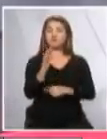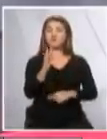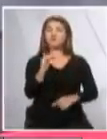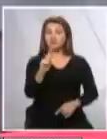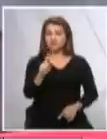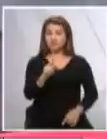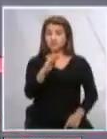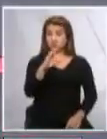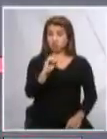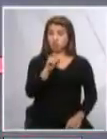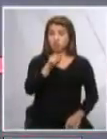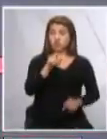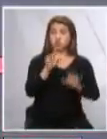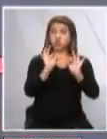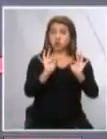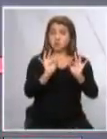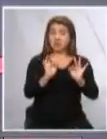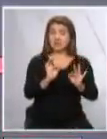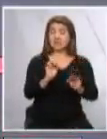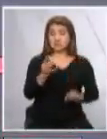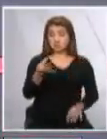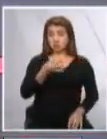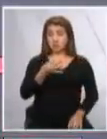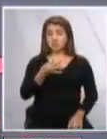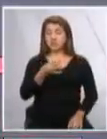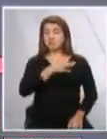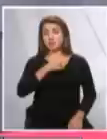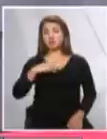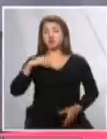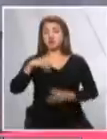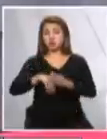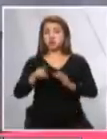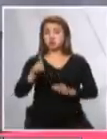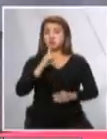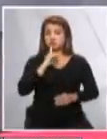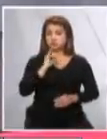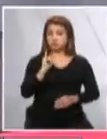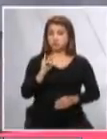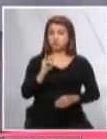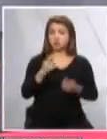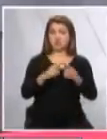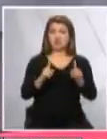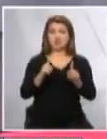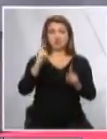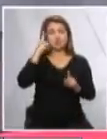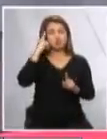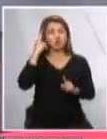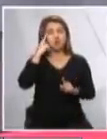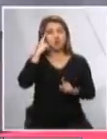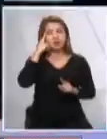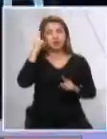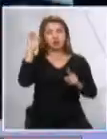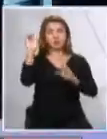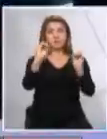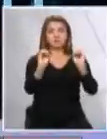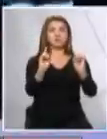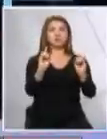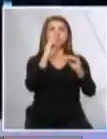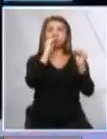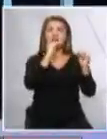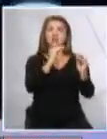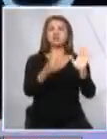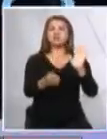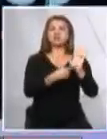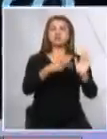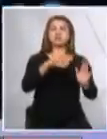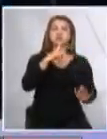que era normal? Porque si eso es lo que dice, él era ministro de Interior, sí que tiene una distinta apreciación lo que plantea. No está hablando de las campañas, no está hablando de los delitos tributarios